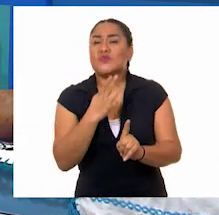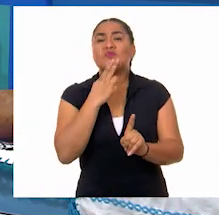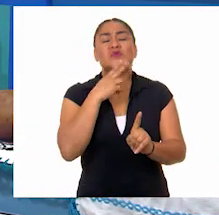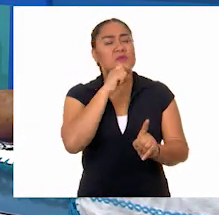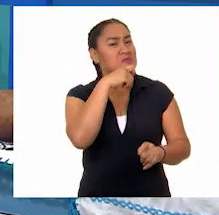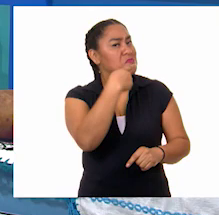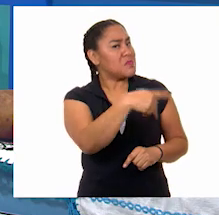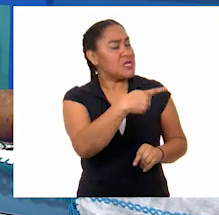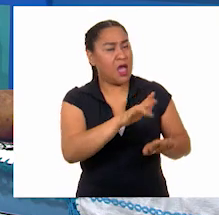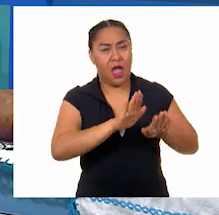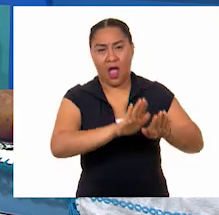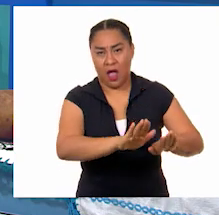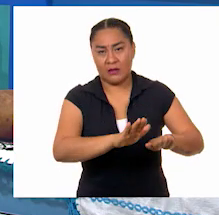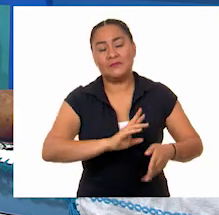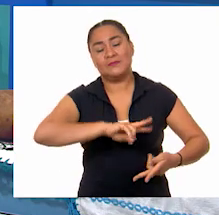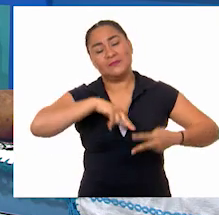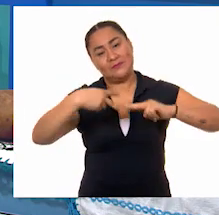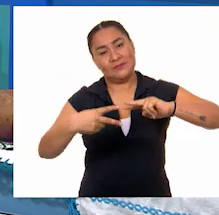pertenencia.